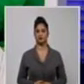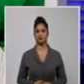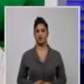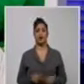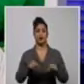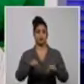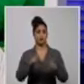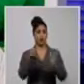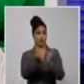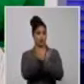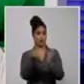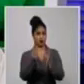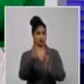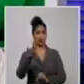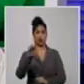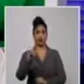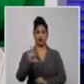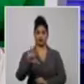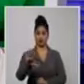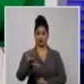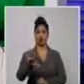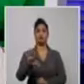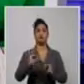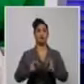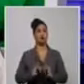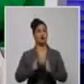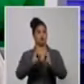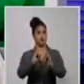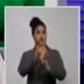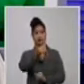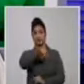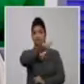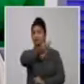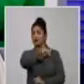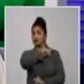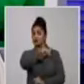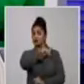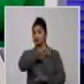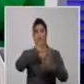confirmados ayer, pues ya el acumulado de